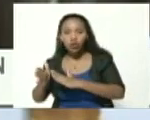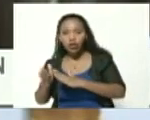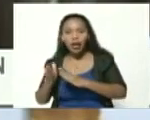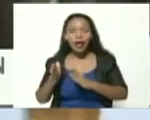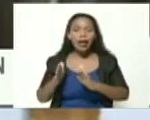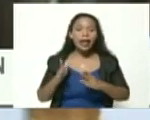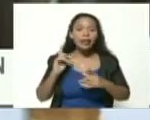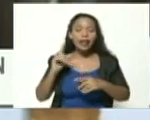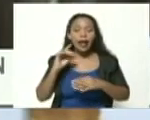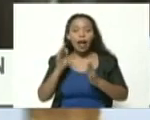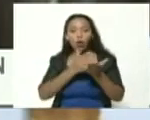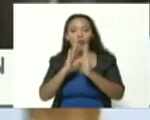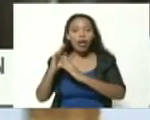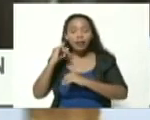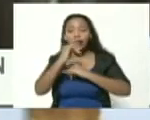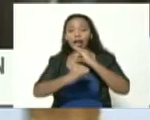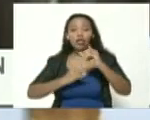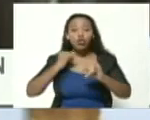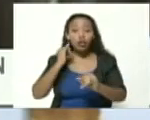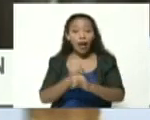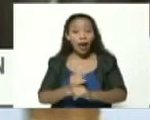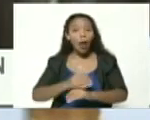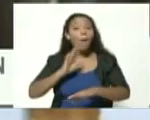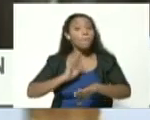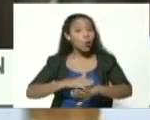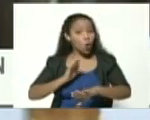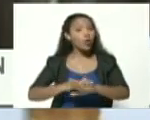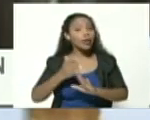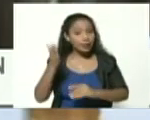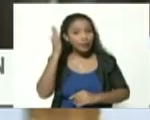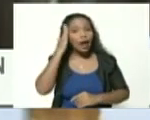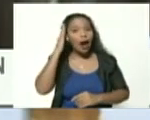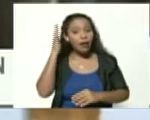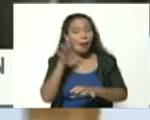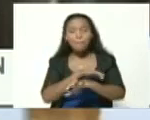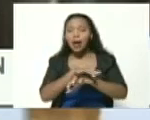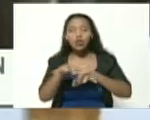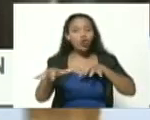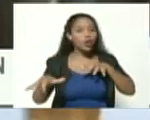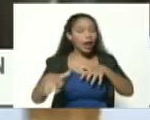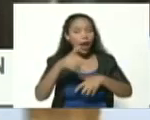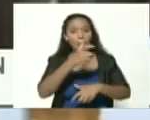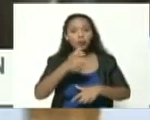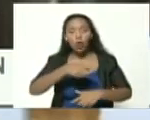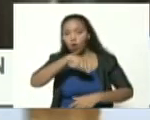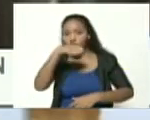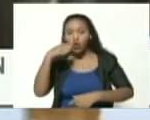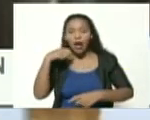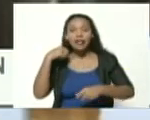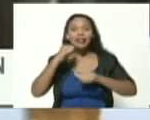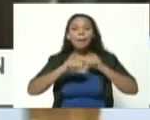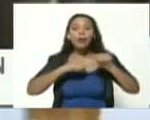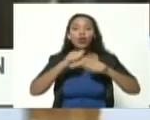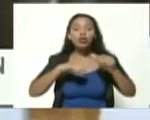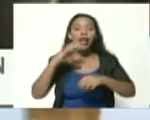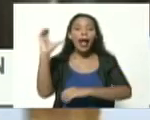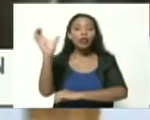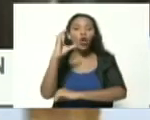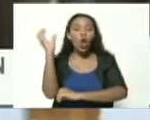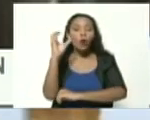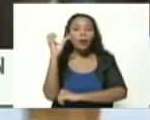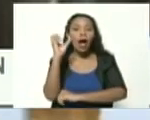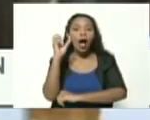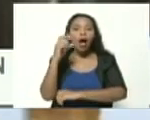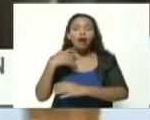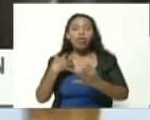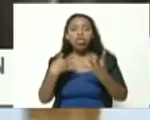comunidad internacional, pues es bien sabido que la mayor parte de la droga que se produce en Colombia fluye